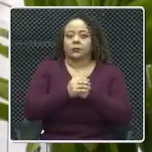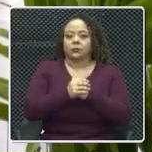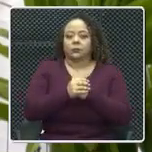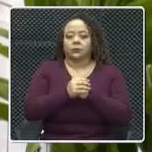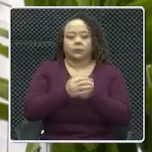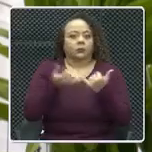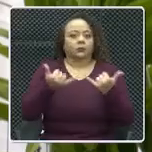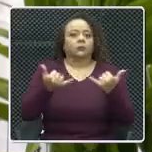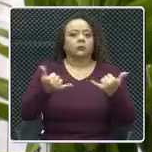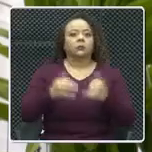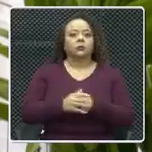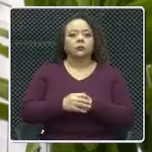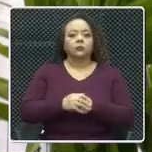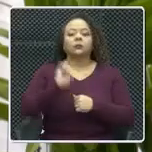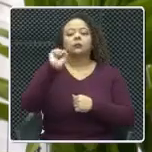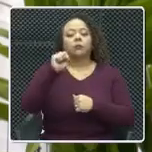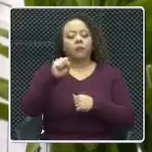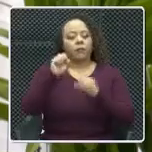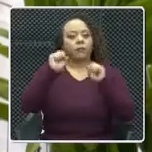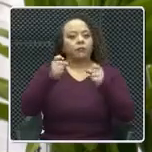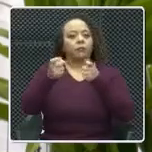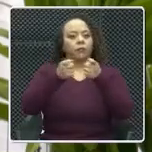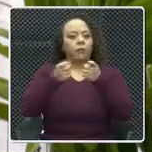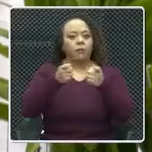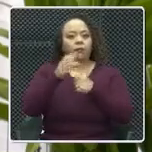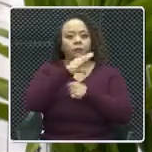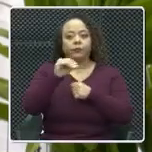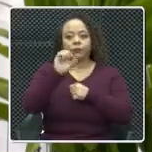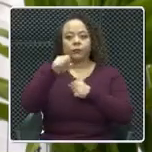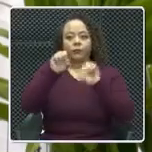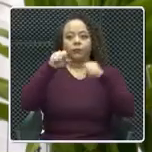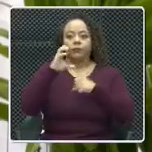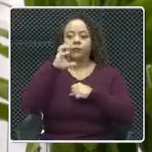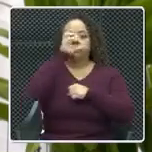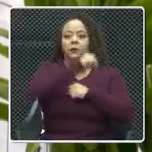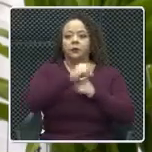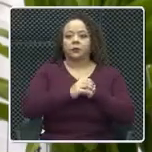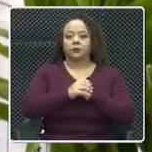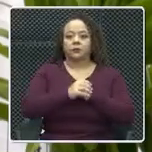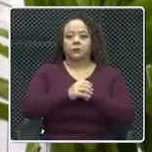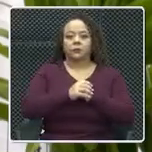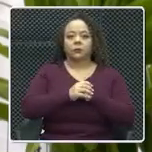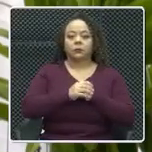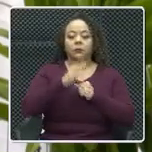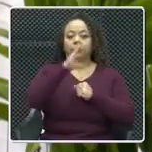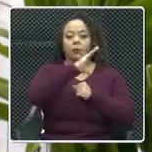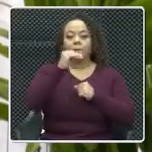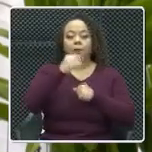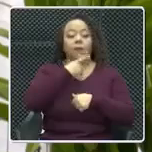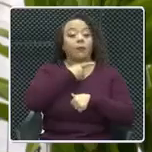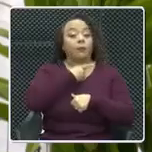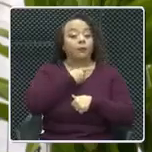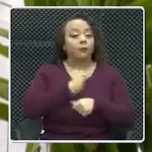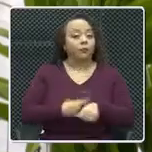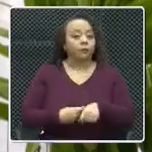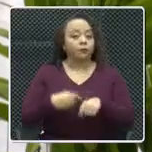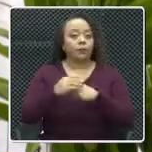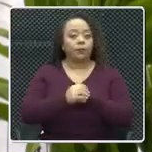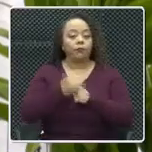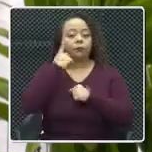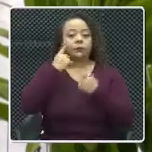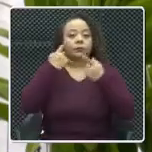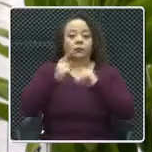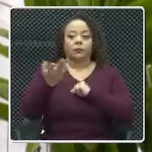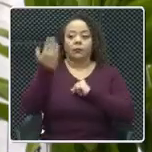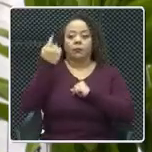de hoy, que sí podemos controlar y que sí podemos identificar. Y la depresión por lo que